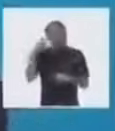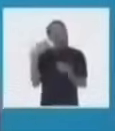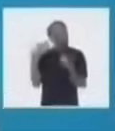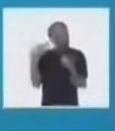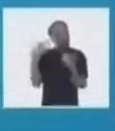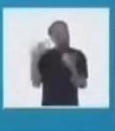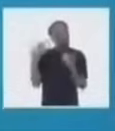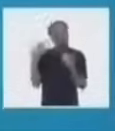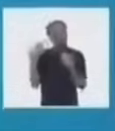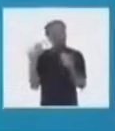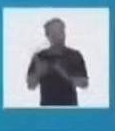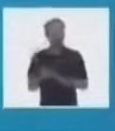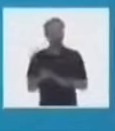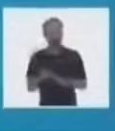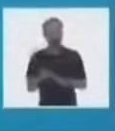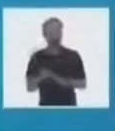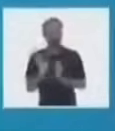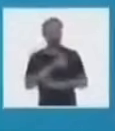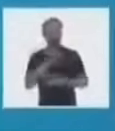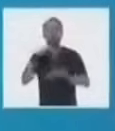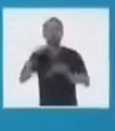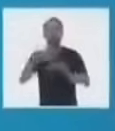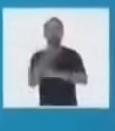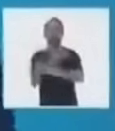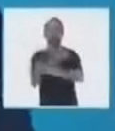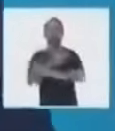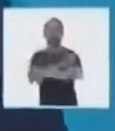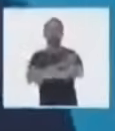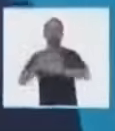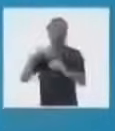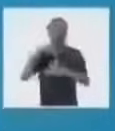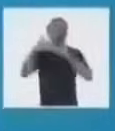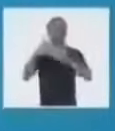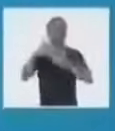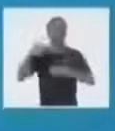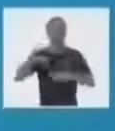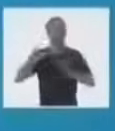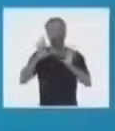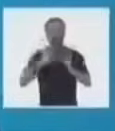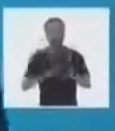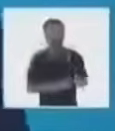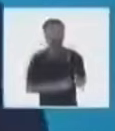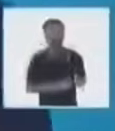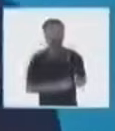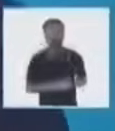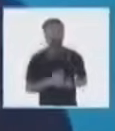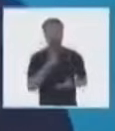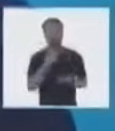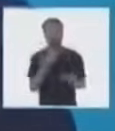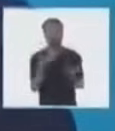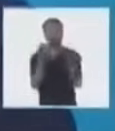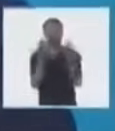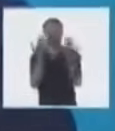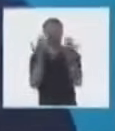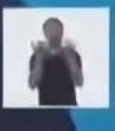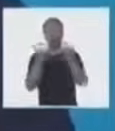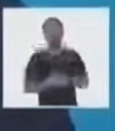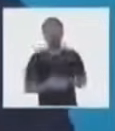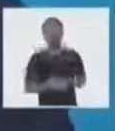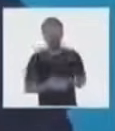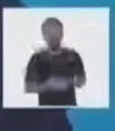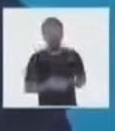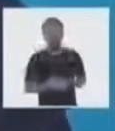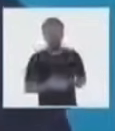bloque de diputados ya se está vendiendo al mejor postor. ¿Dónde va a ir? ¿Cómo es eso? No entiendo. ¿Es un partido la Libertad Avanza? No, es una suma de